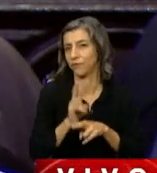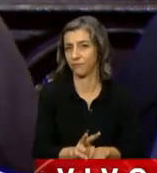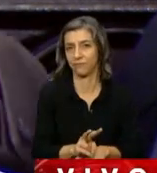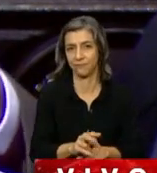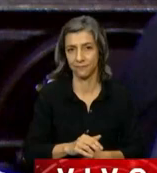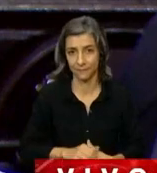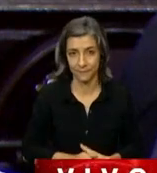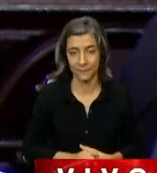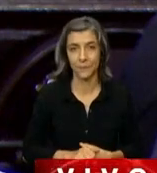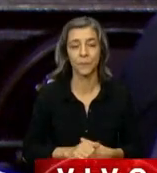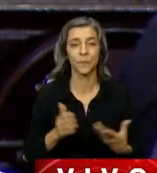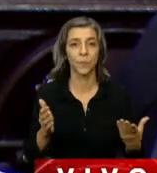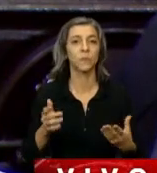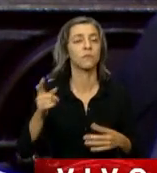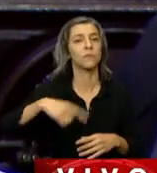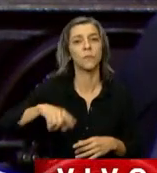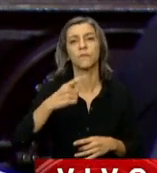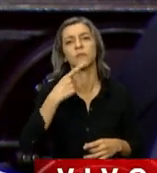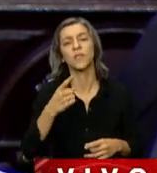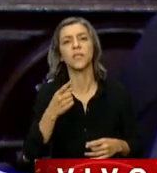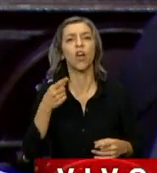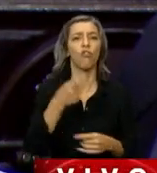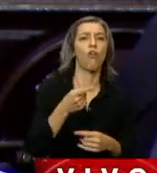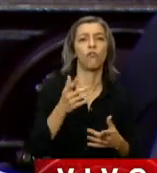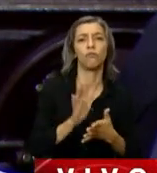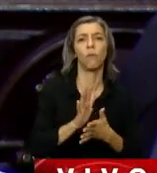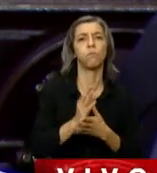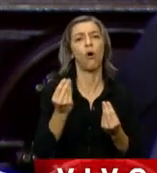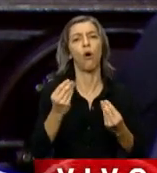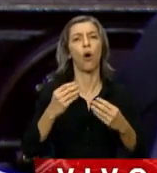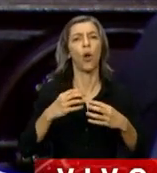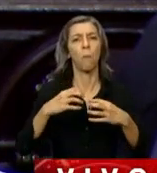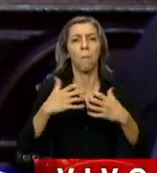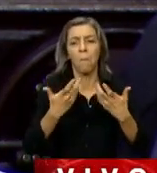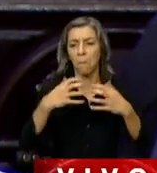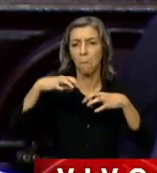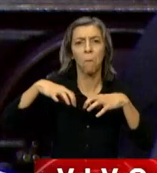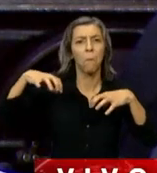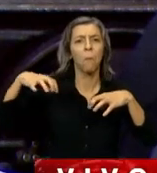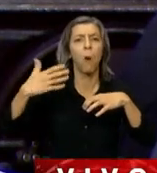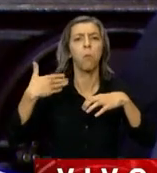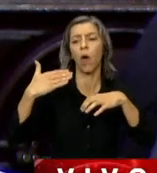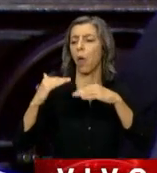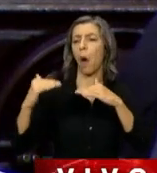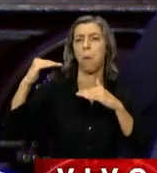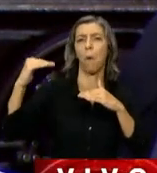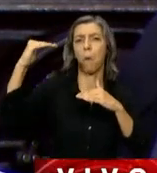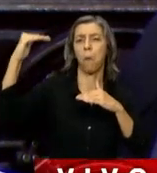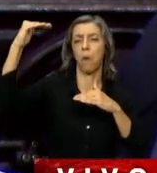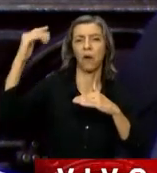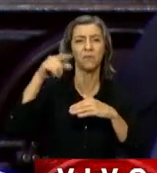También se argumenta en contra respecto a la burocracia. ¿Cuál es la burocracia de la que hablan? ¿Cuáles son los criterios